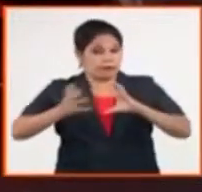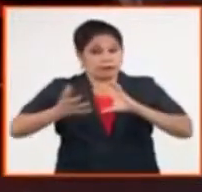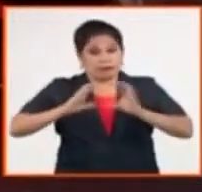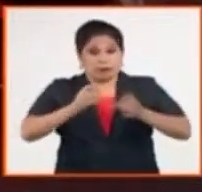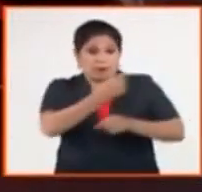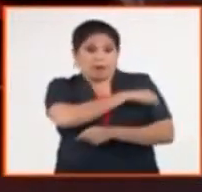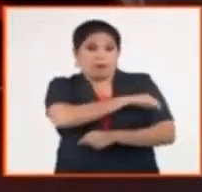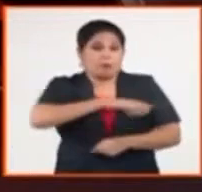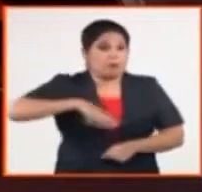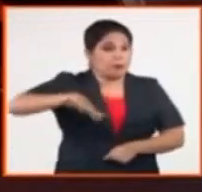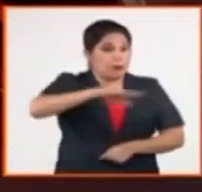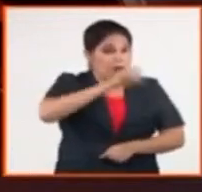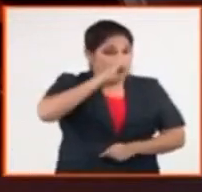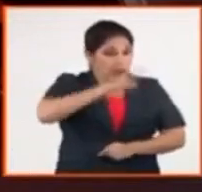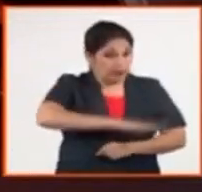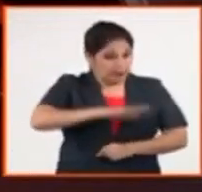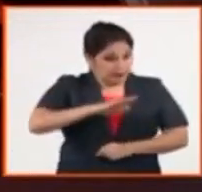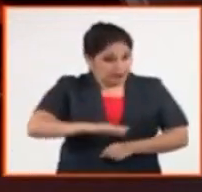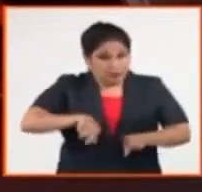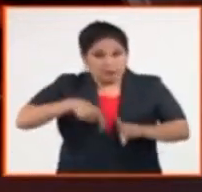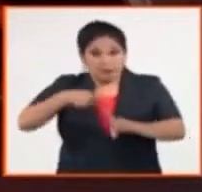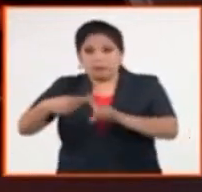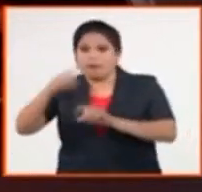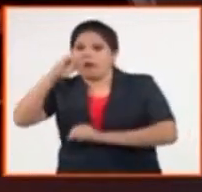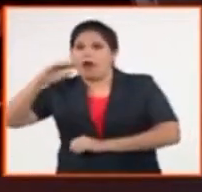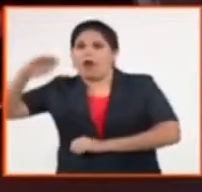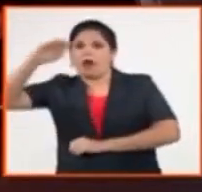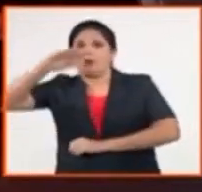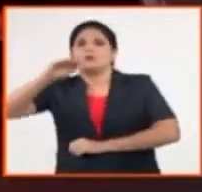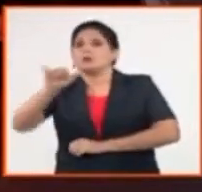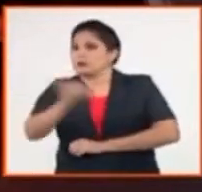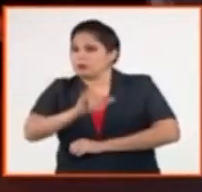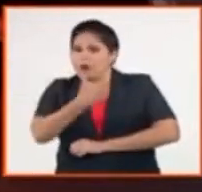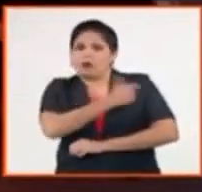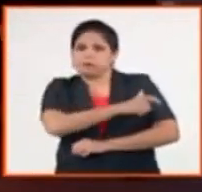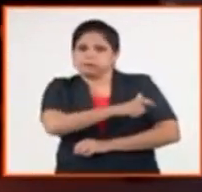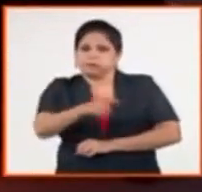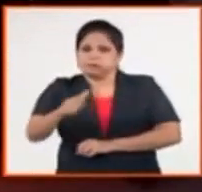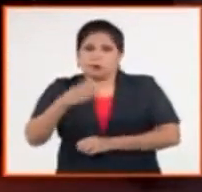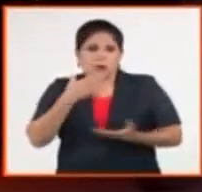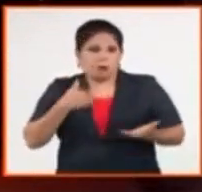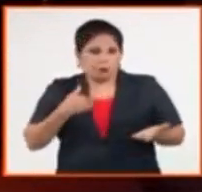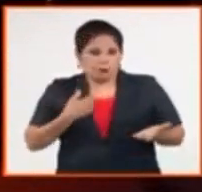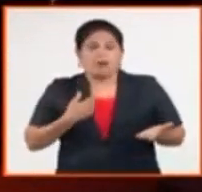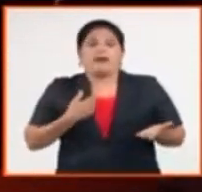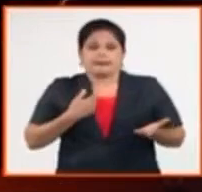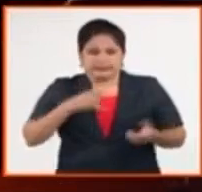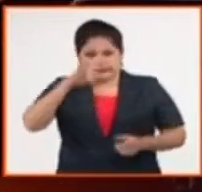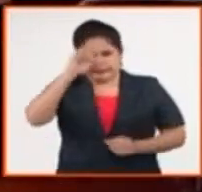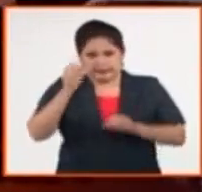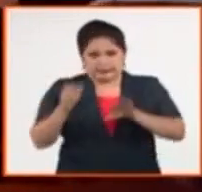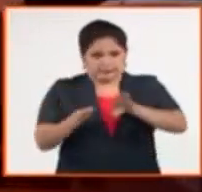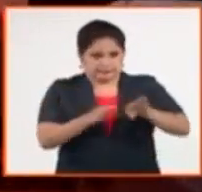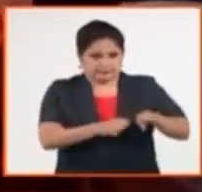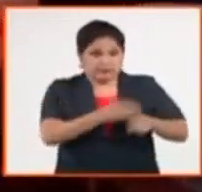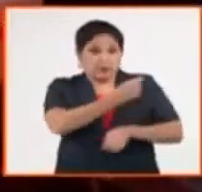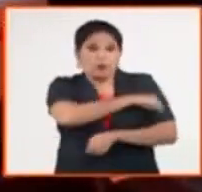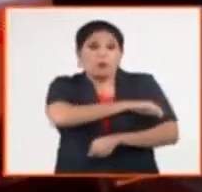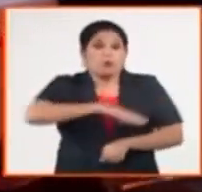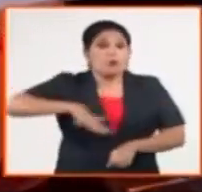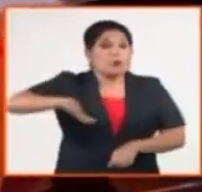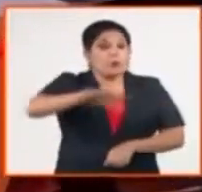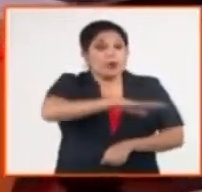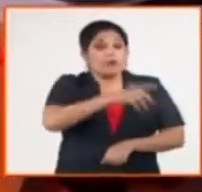en la vacunación? Los niños por un lado, pero los adultos por el otro avanzando también. Sí, efectivamente. En el caso de la vacunación de la población adulta,